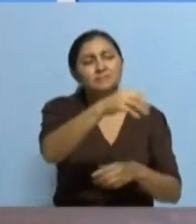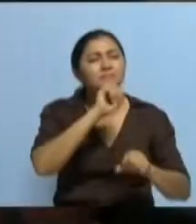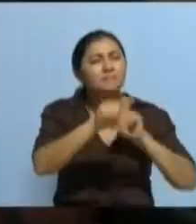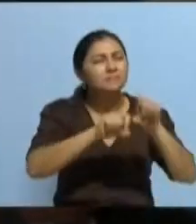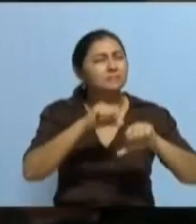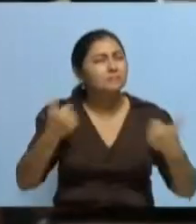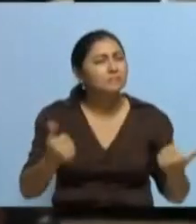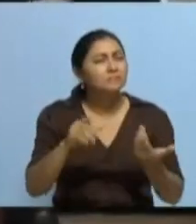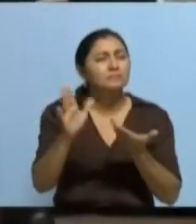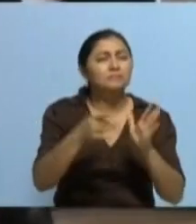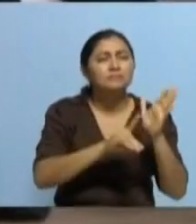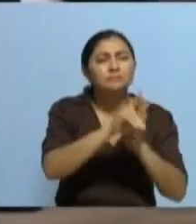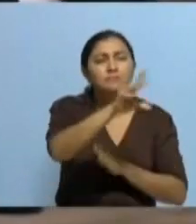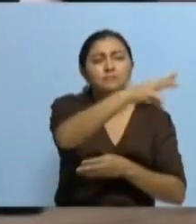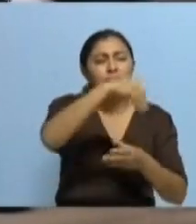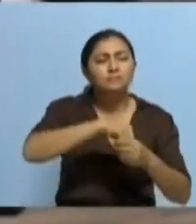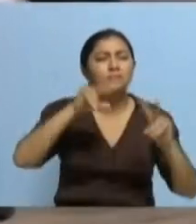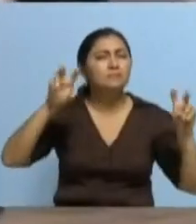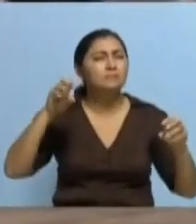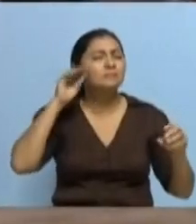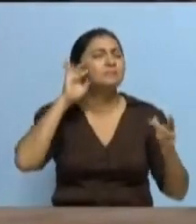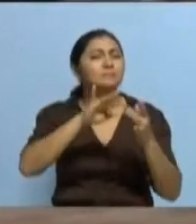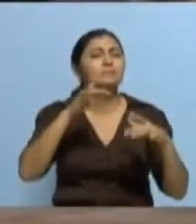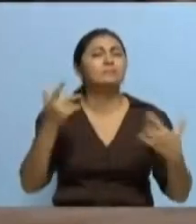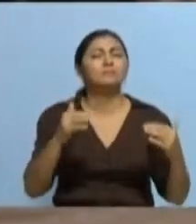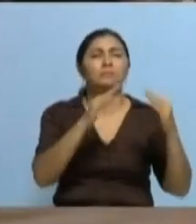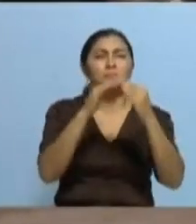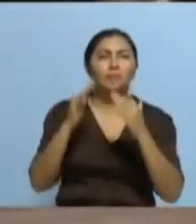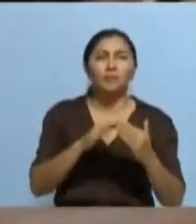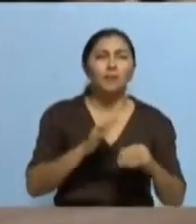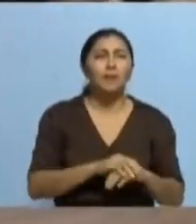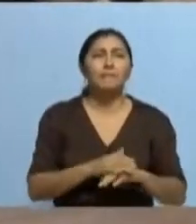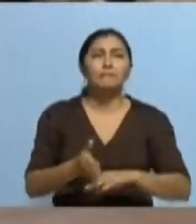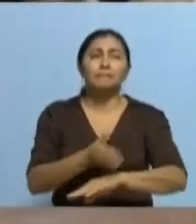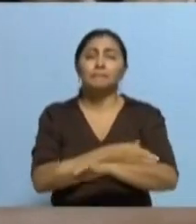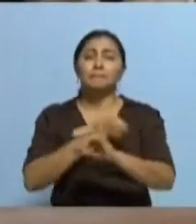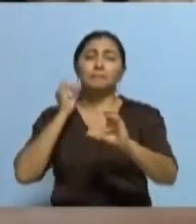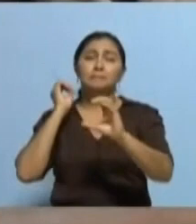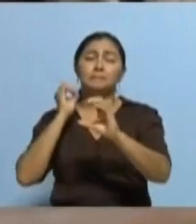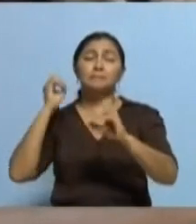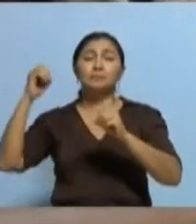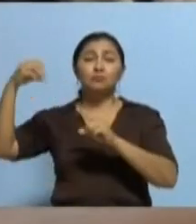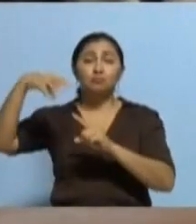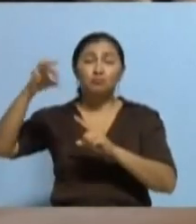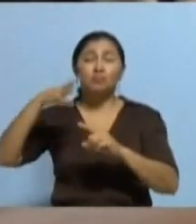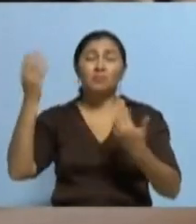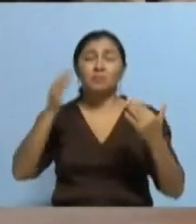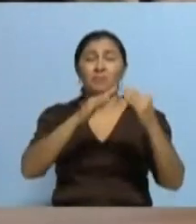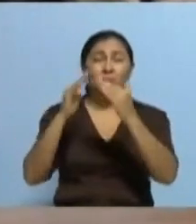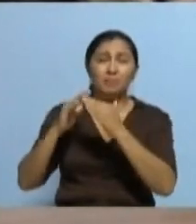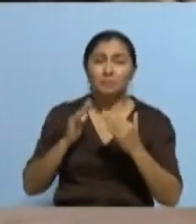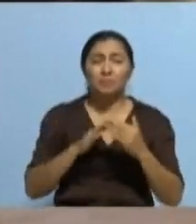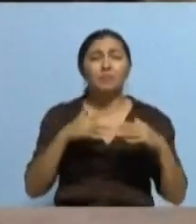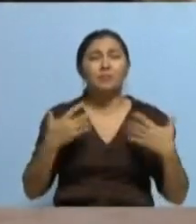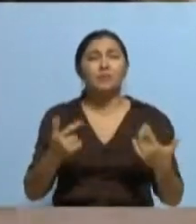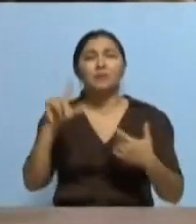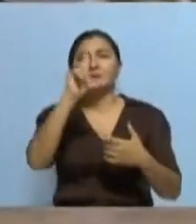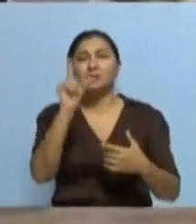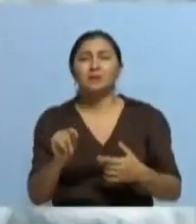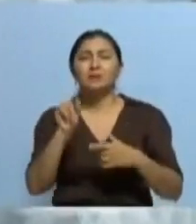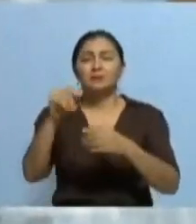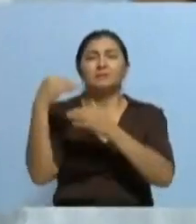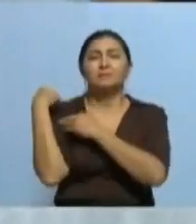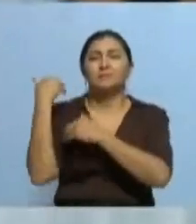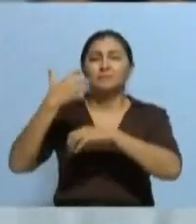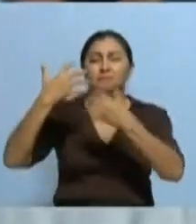vivienda. El Foro de Vivienda organizado por la Caja de Compensación Familiar del Cesar, Confa Cesar, contó con la presencia de